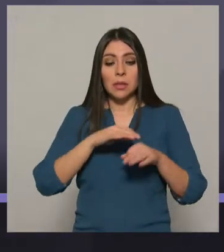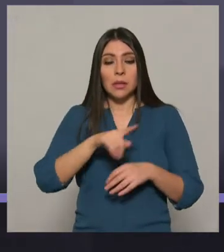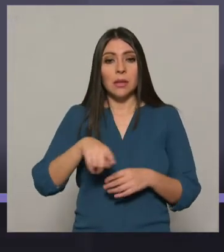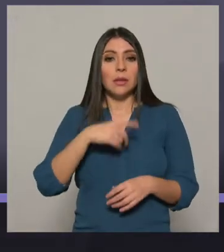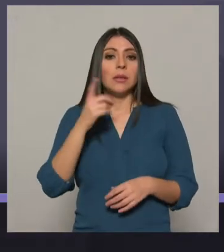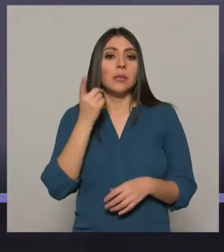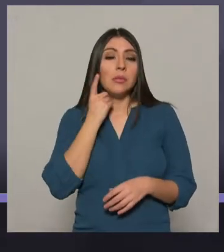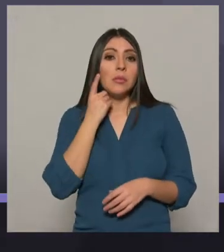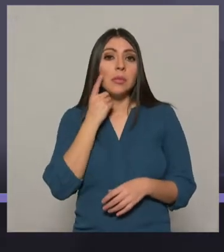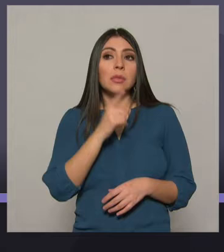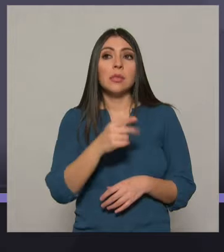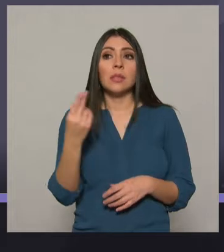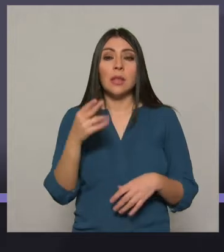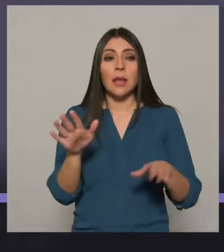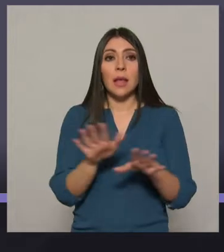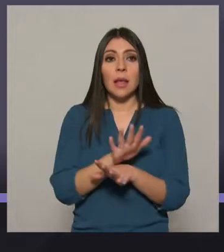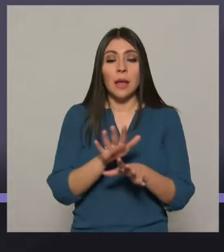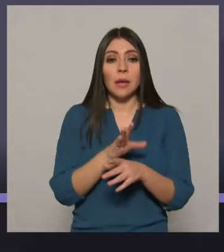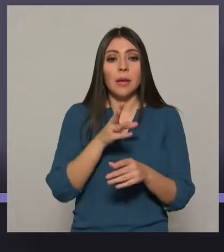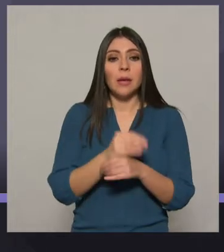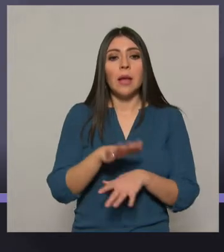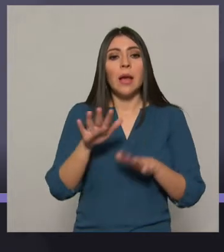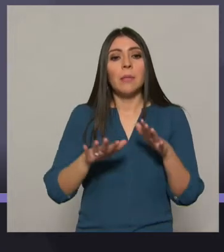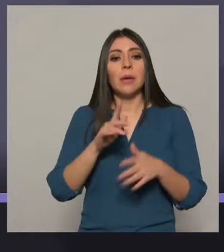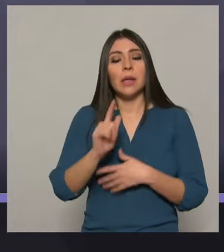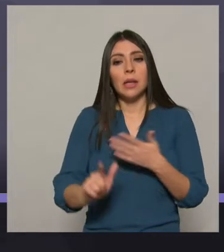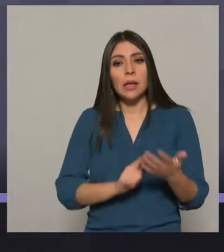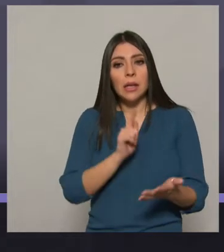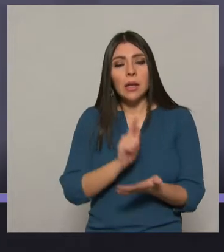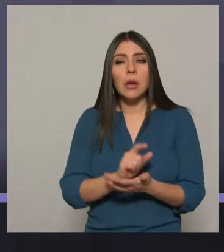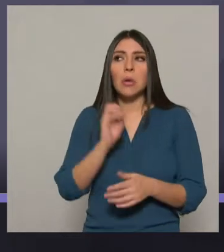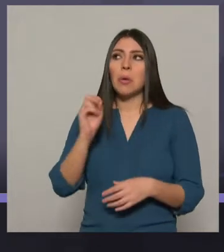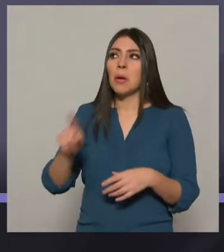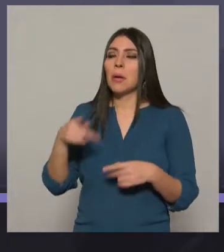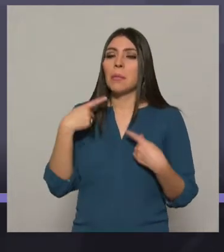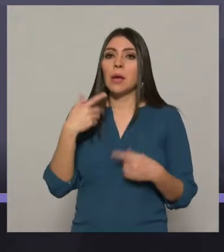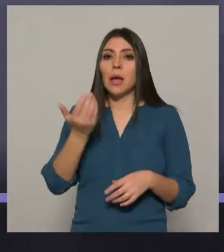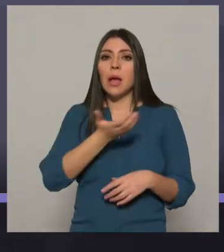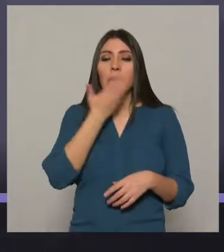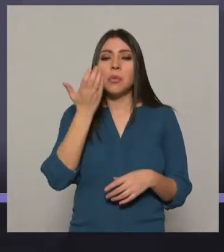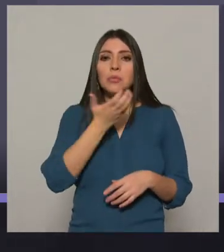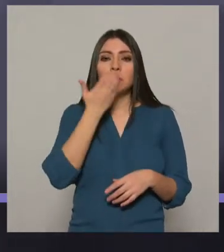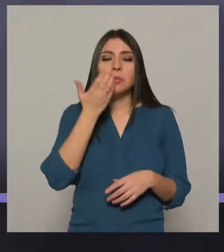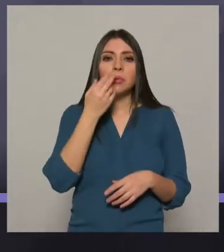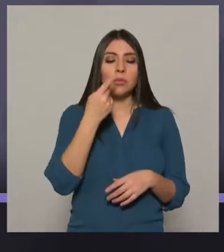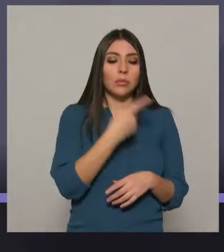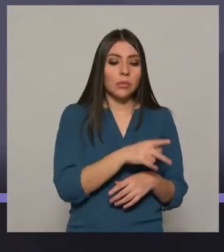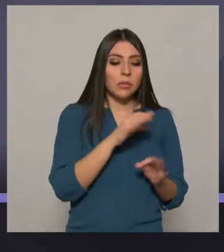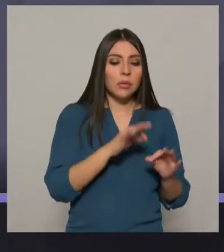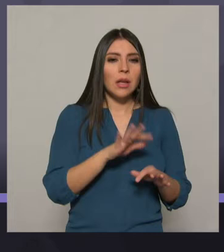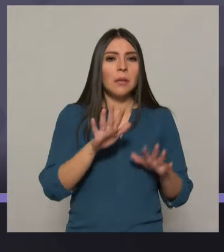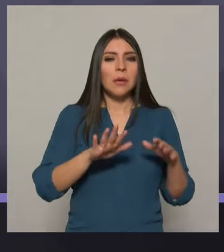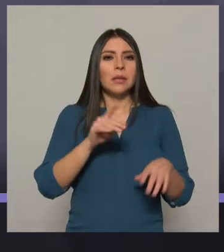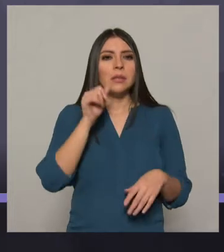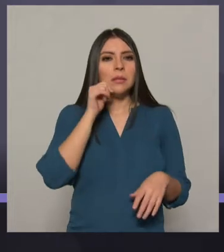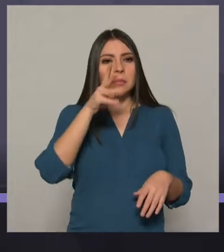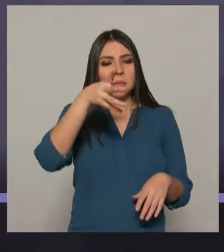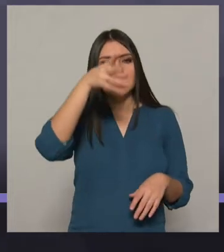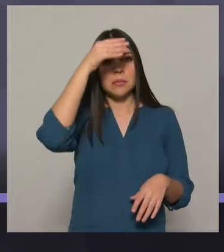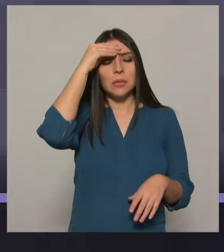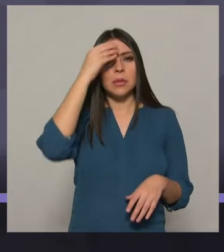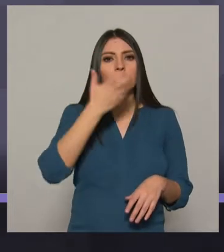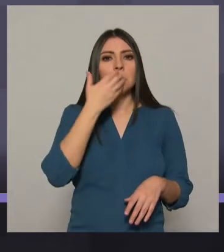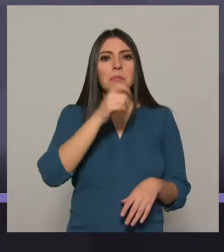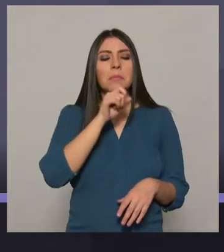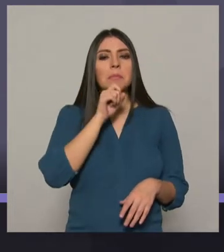cuenta de que tenemos que adecuar eso, porque ya sea por normatividad o por uso y costumbre, estamos acostumbrados prácticamente a copiar los mismos rubros y quizás seguimos